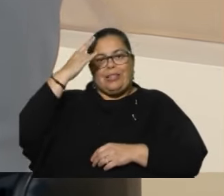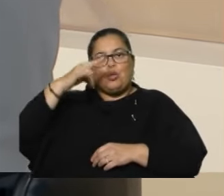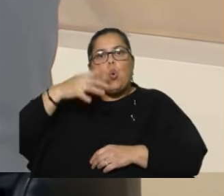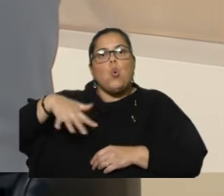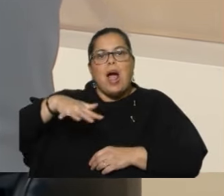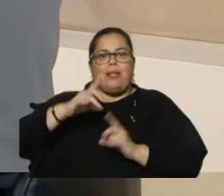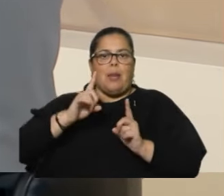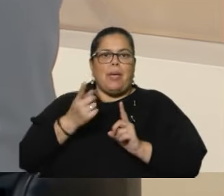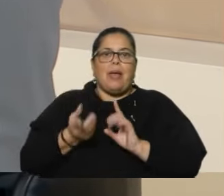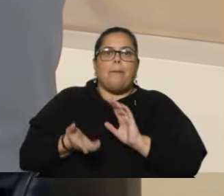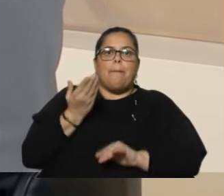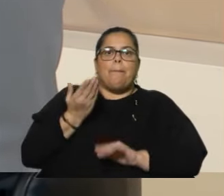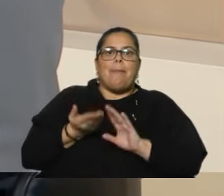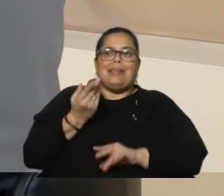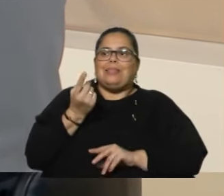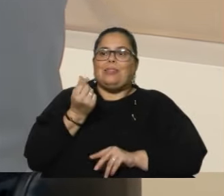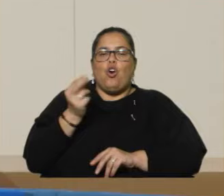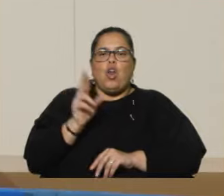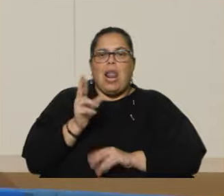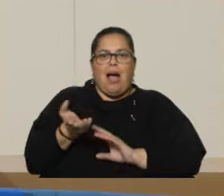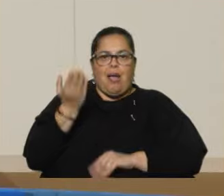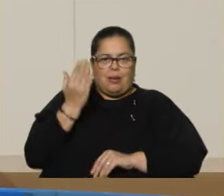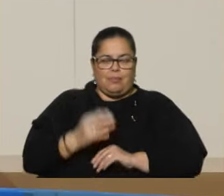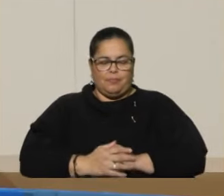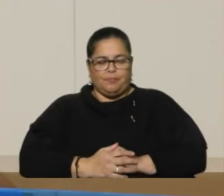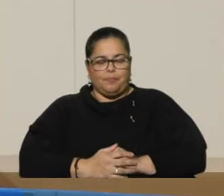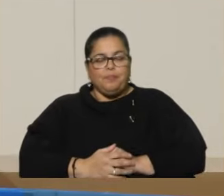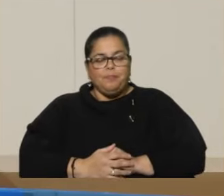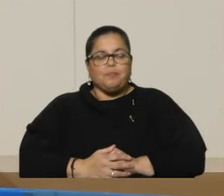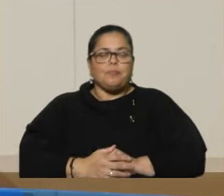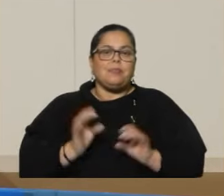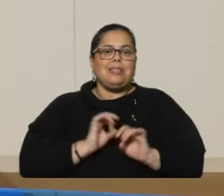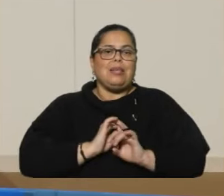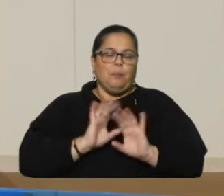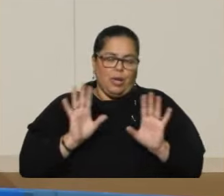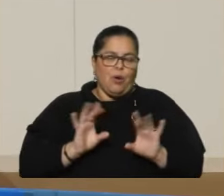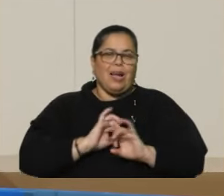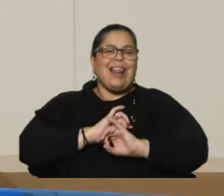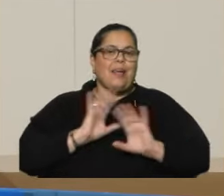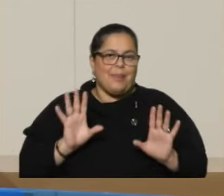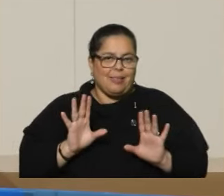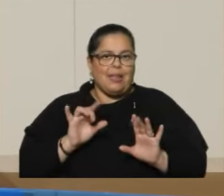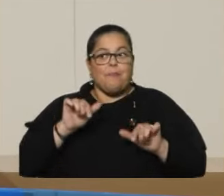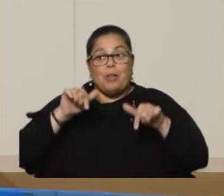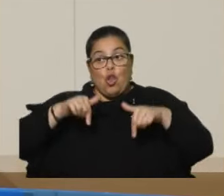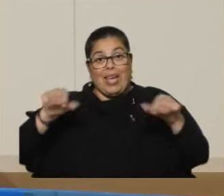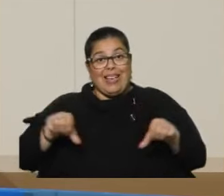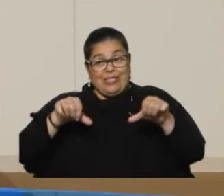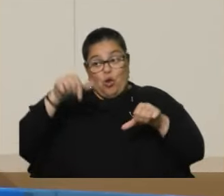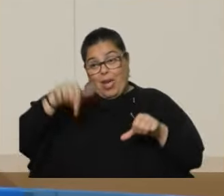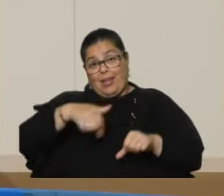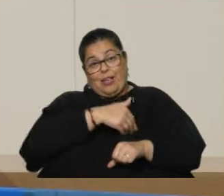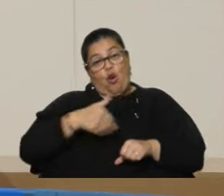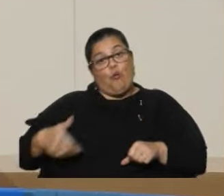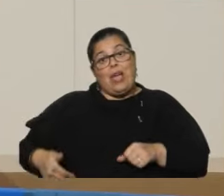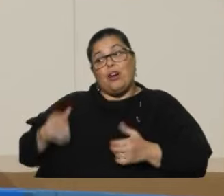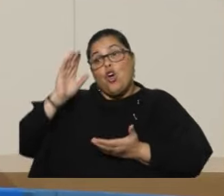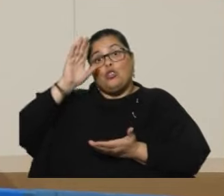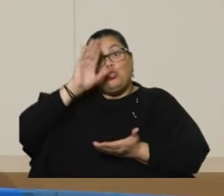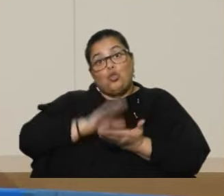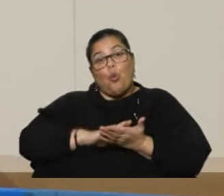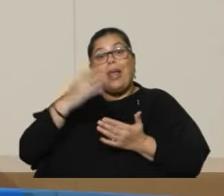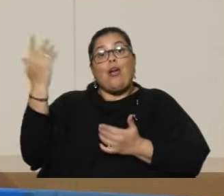por un dólar más alto, ¿no? Bien, a ver, claramente lo que está en vigencia y lo que se hizo en este gobierno en materia de combustible de nafta y de